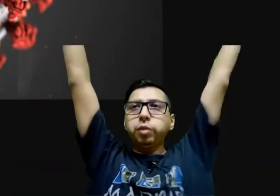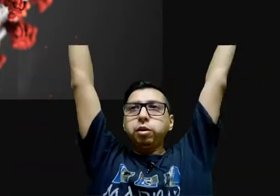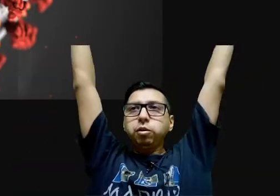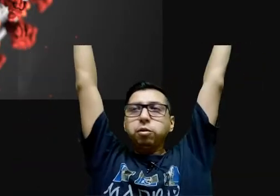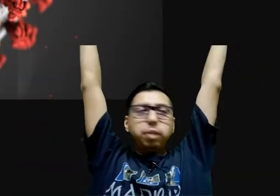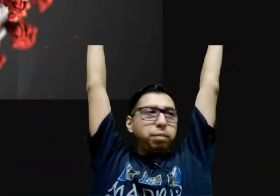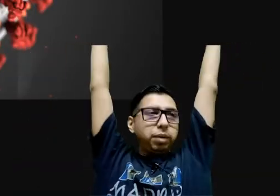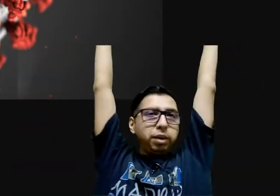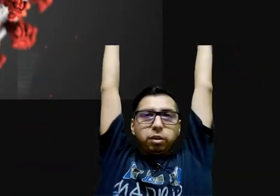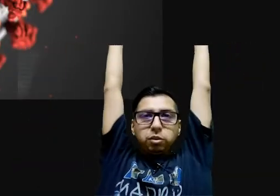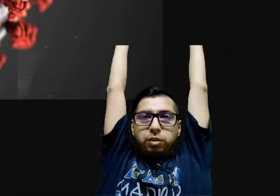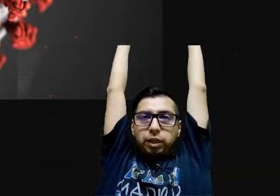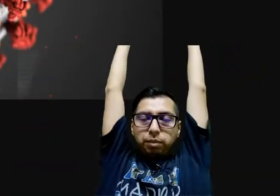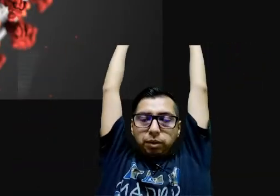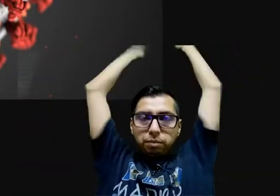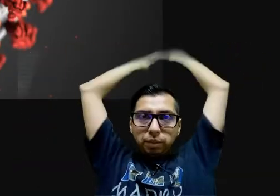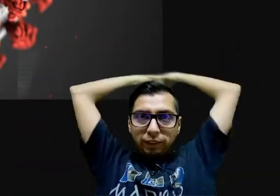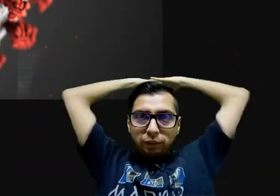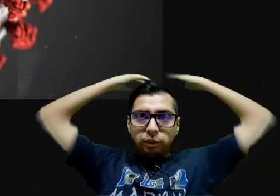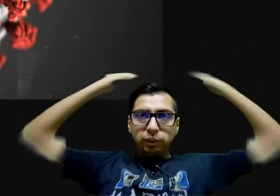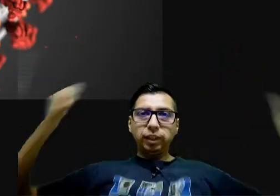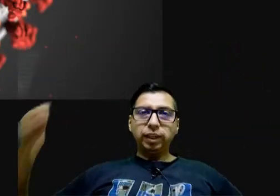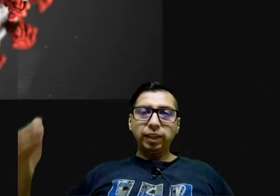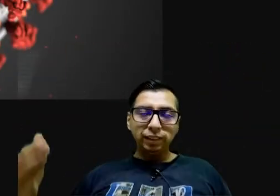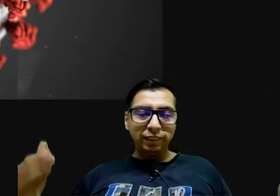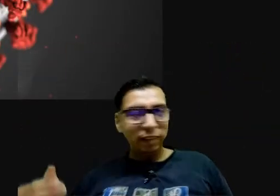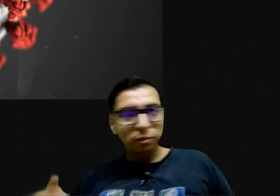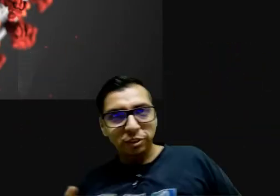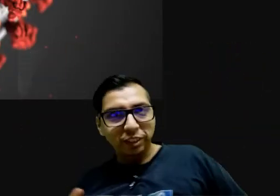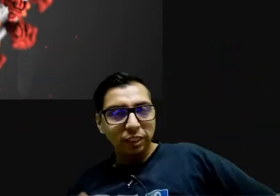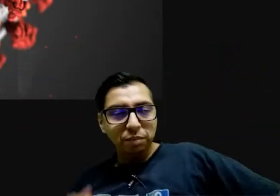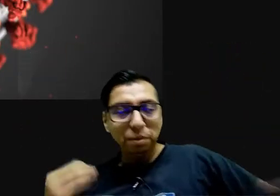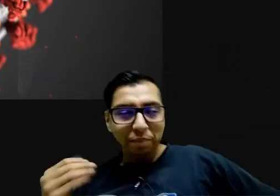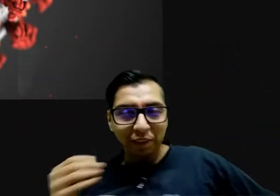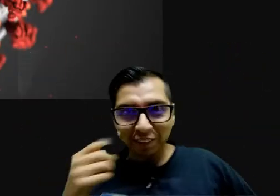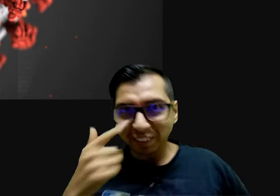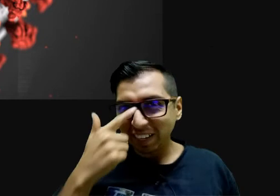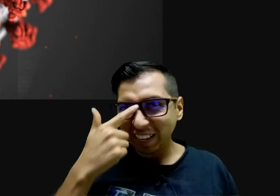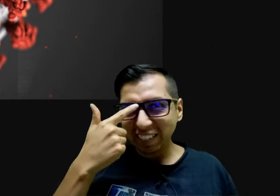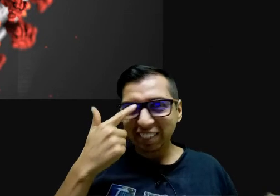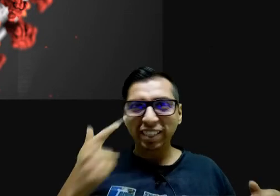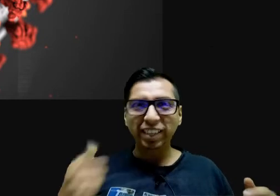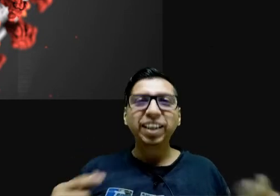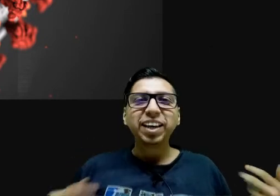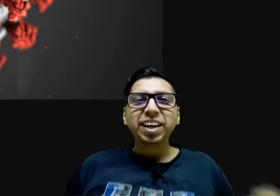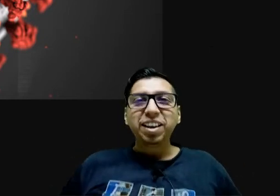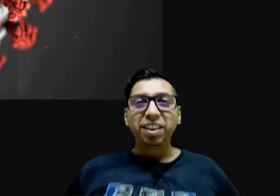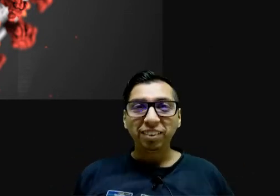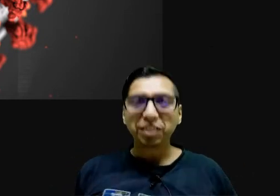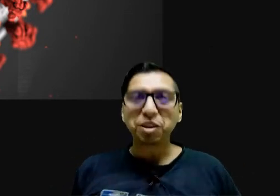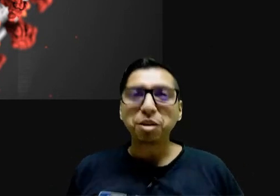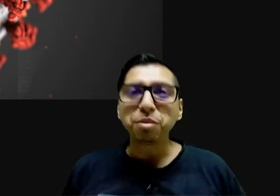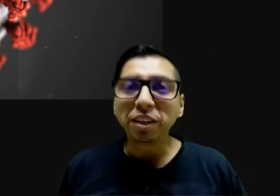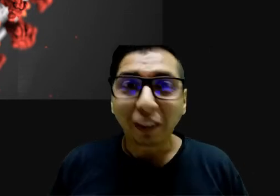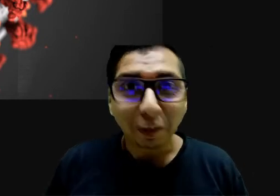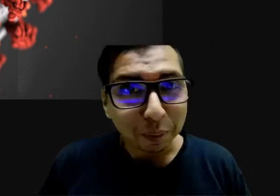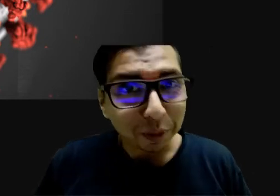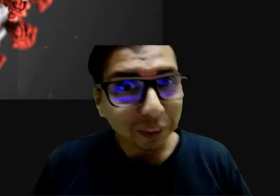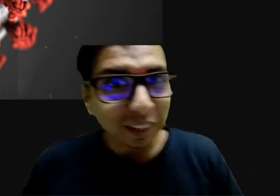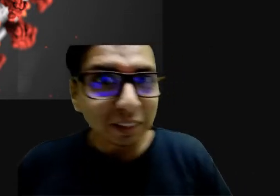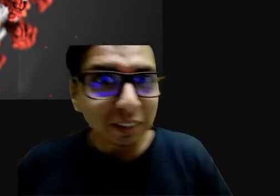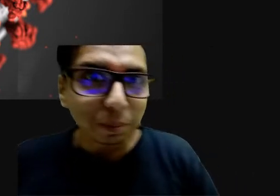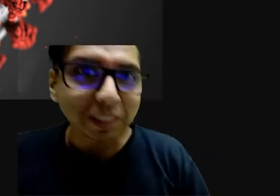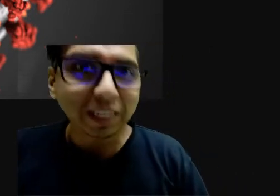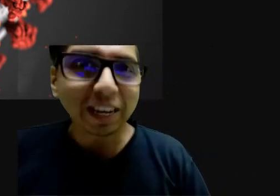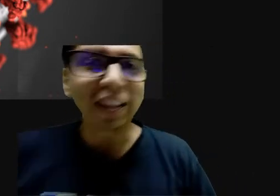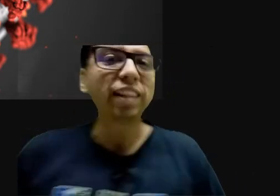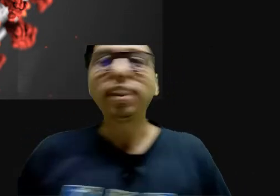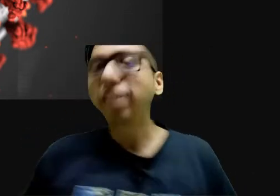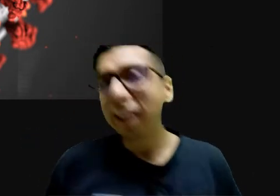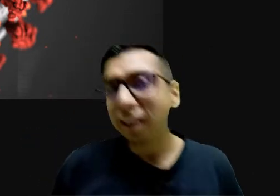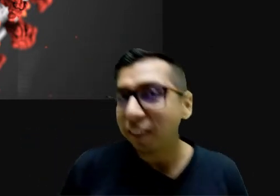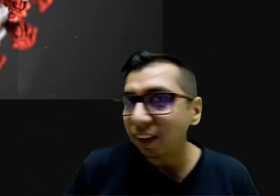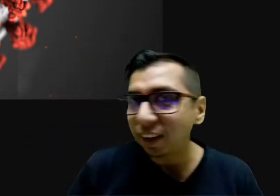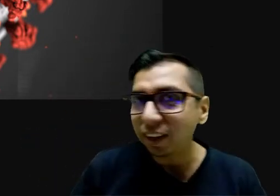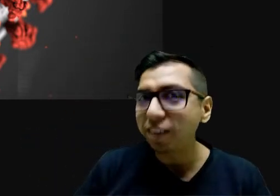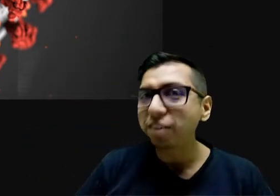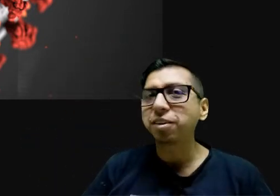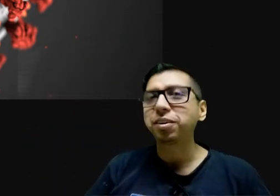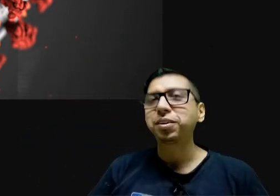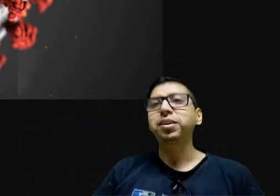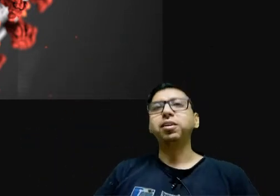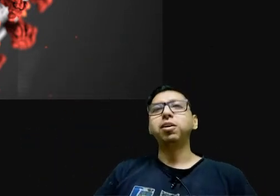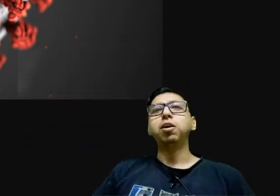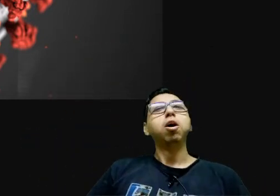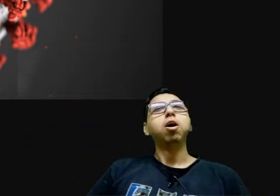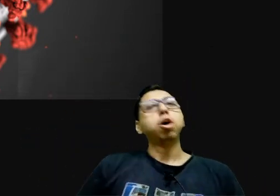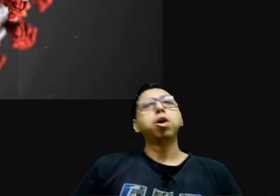Pues bueno, bienvenidos una vez más, sean ustedes bienvenidos a este NotiCovid reporte especial Día del